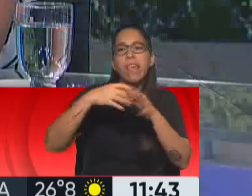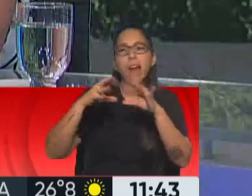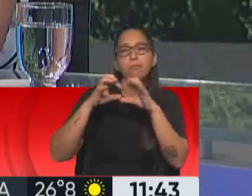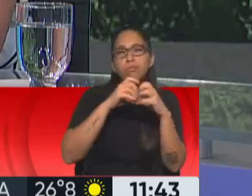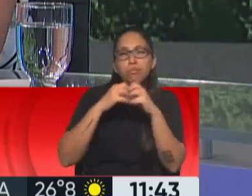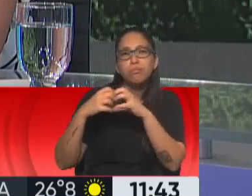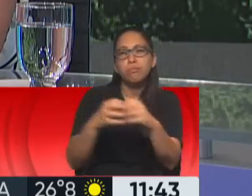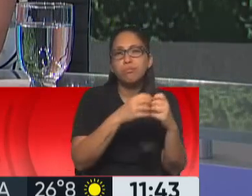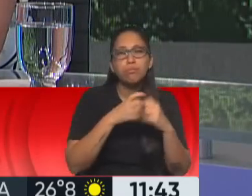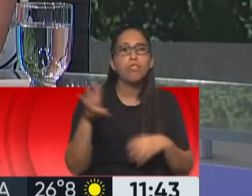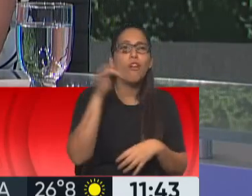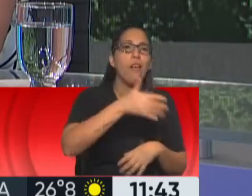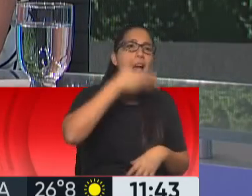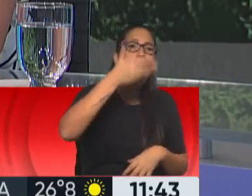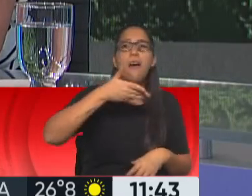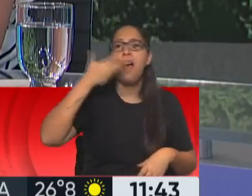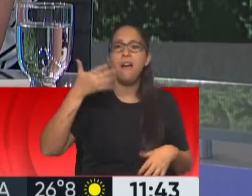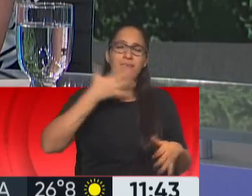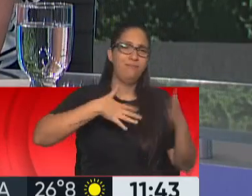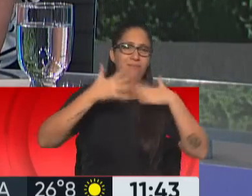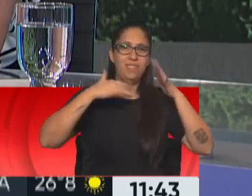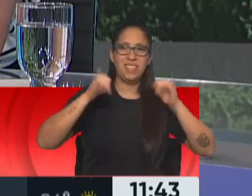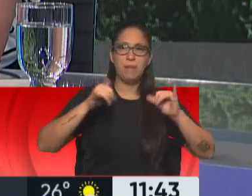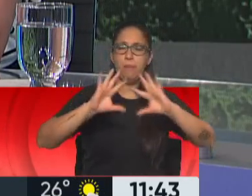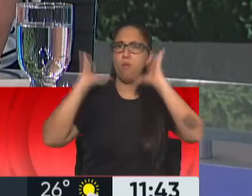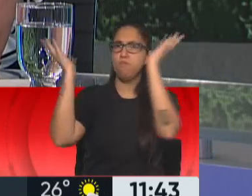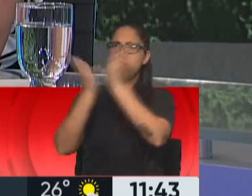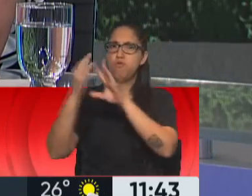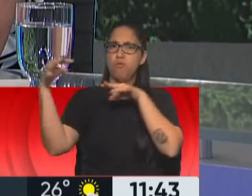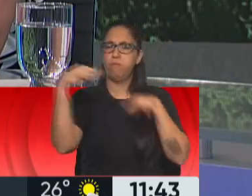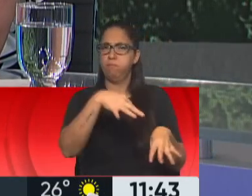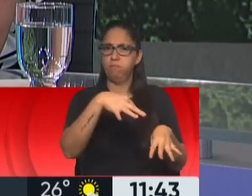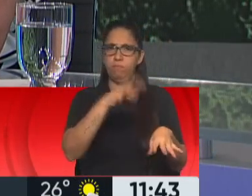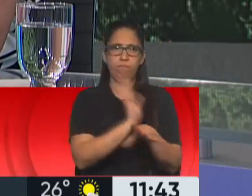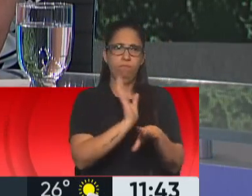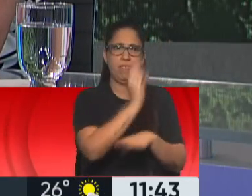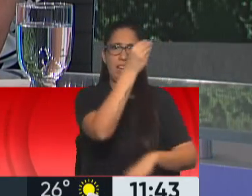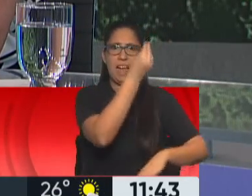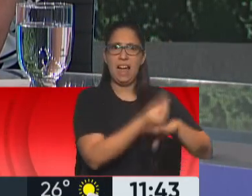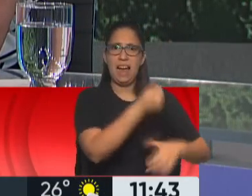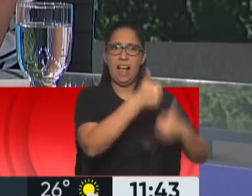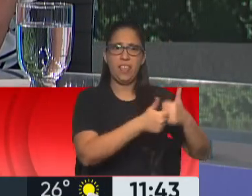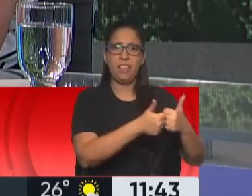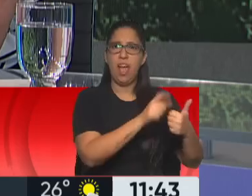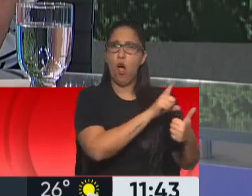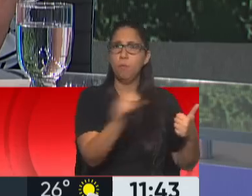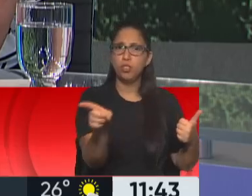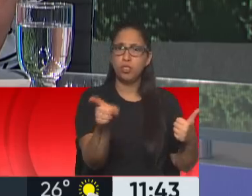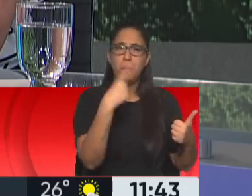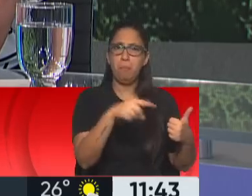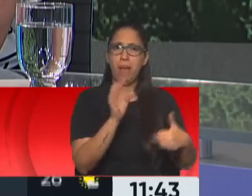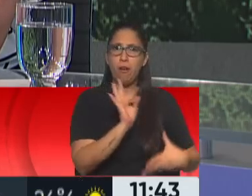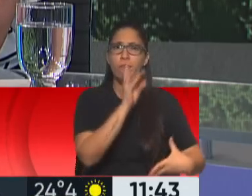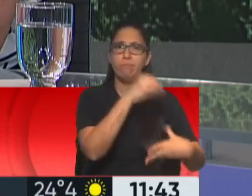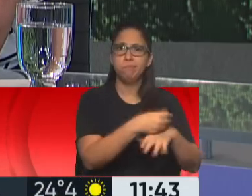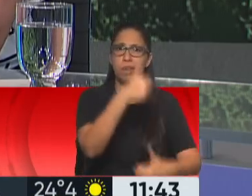las declaraciones diarias de uno y otro, pero a nivel internacional no dejaría de ser una candidata de la oposición que no podría